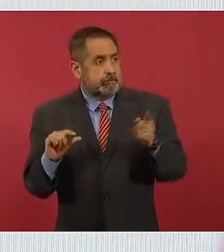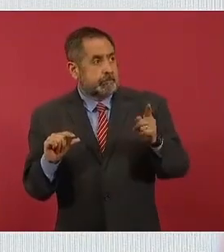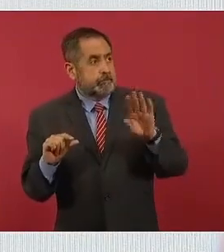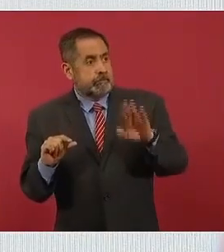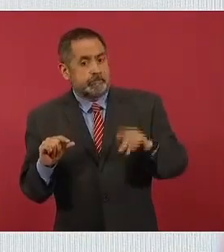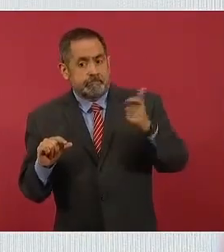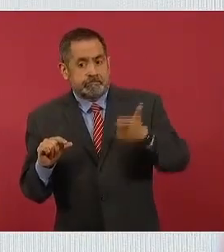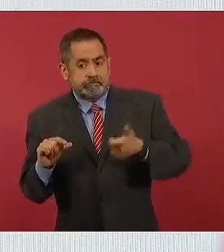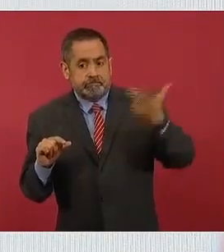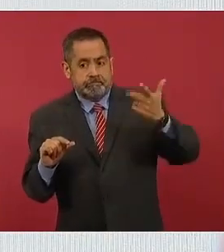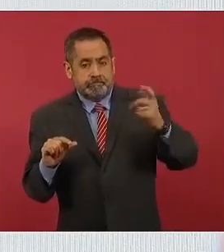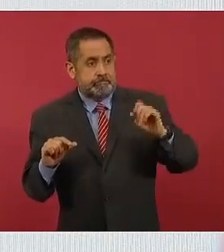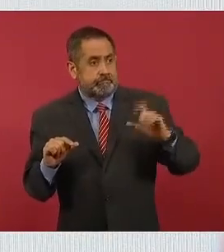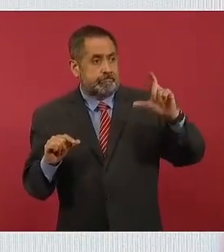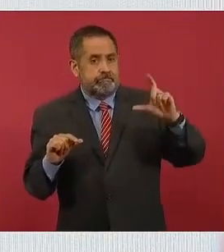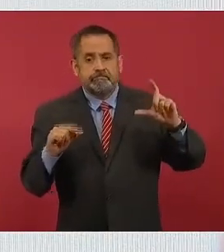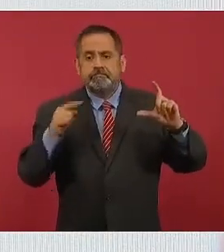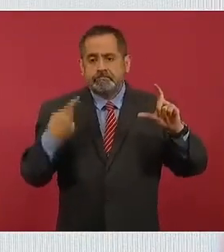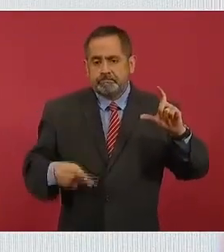Estados Unidos.